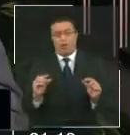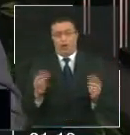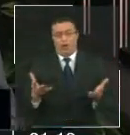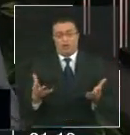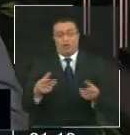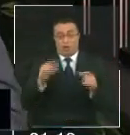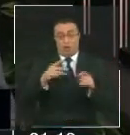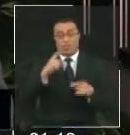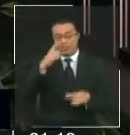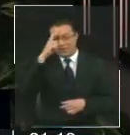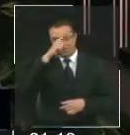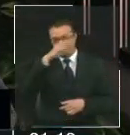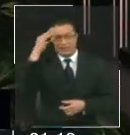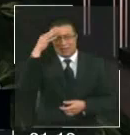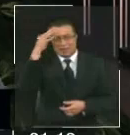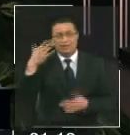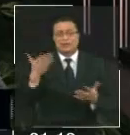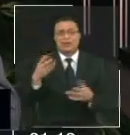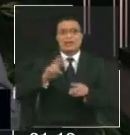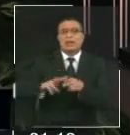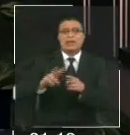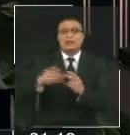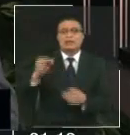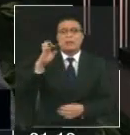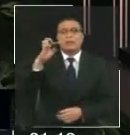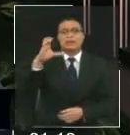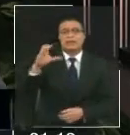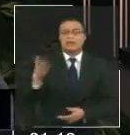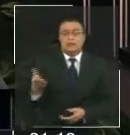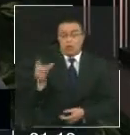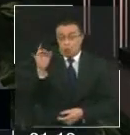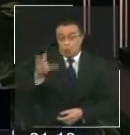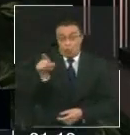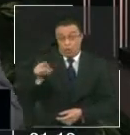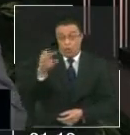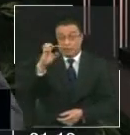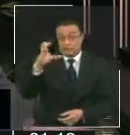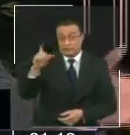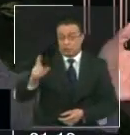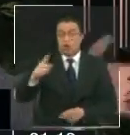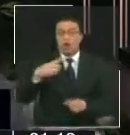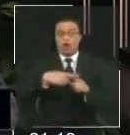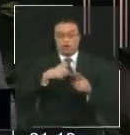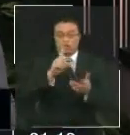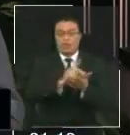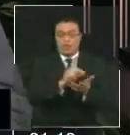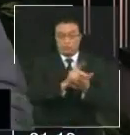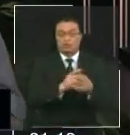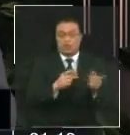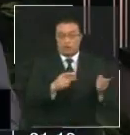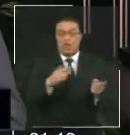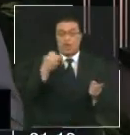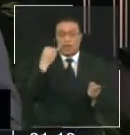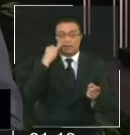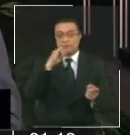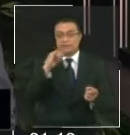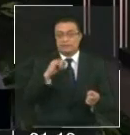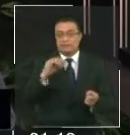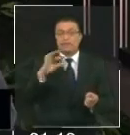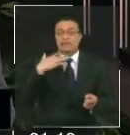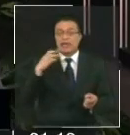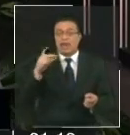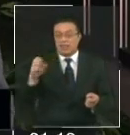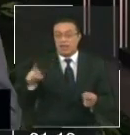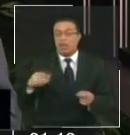mucho entender lo que hizo el Partido Comunista, pero ojo, no solo el PC, también otros diputados de la punta izquierda de la nueva mayoría,